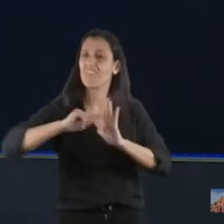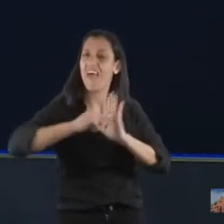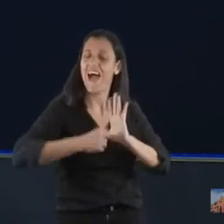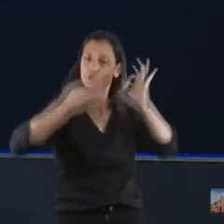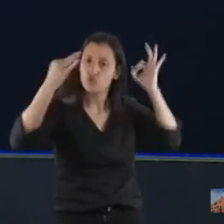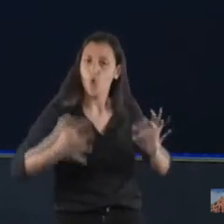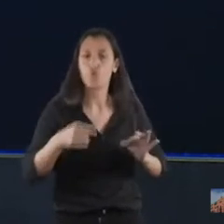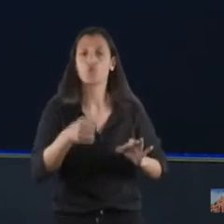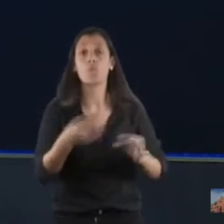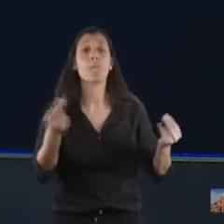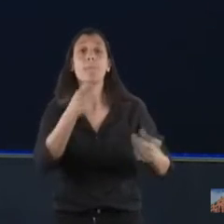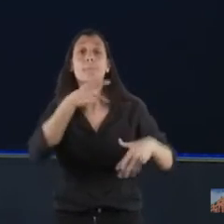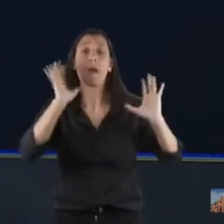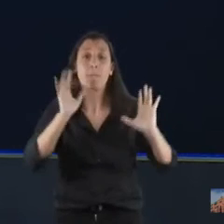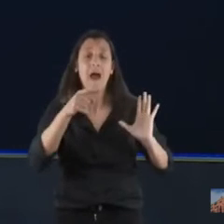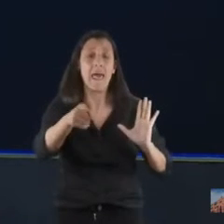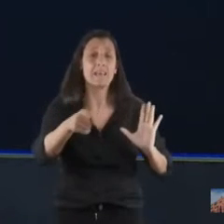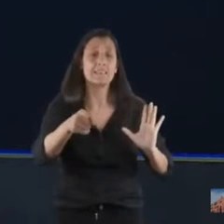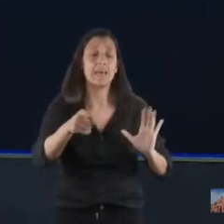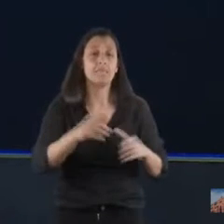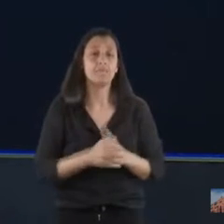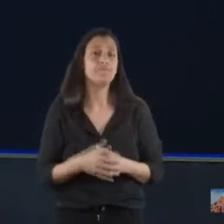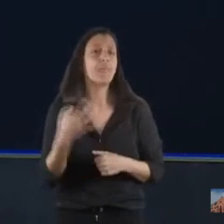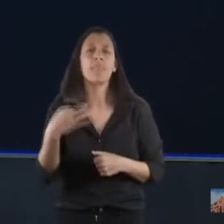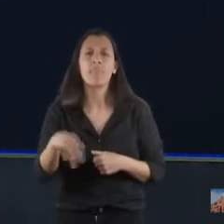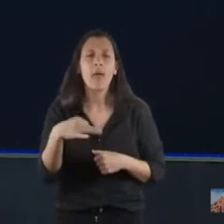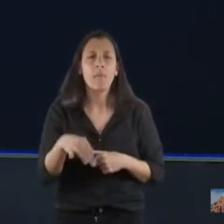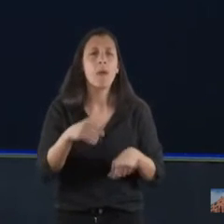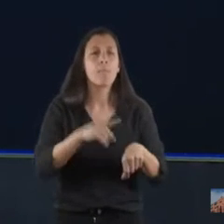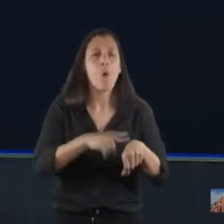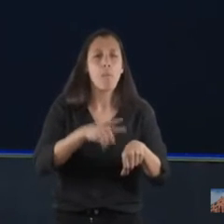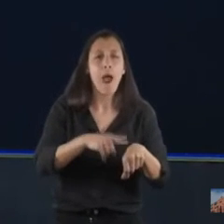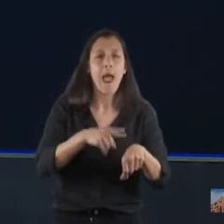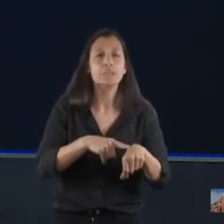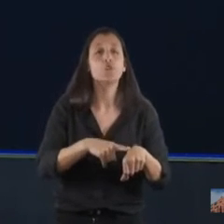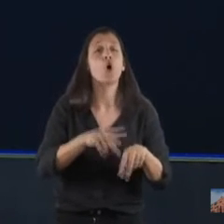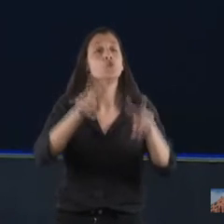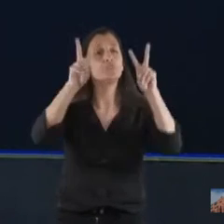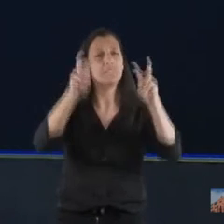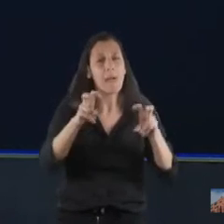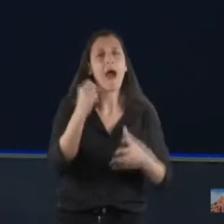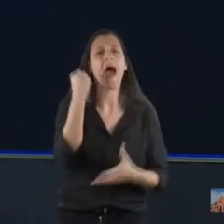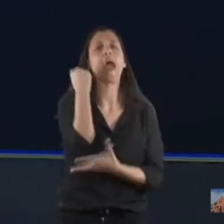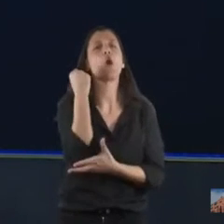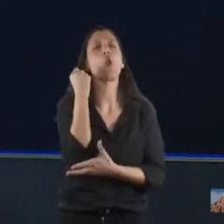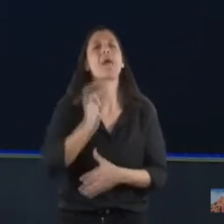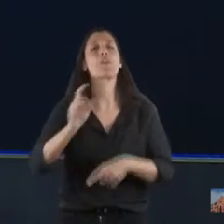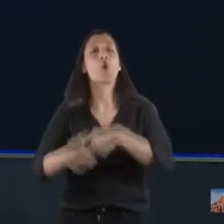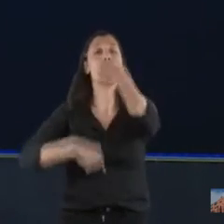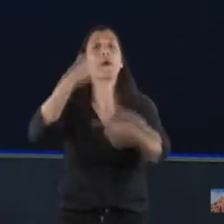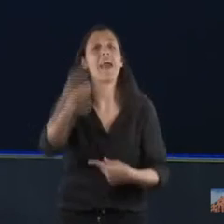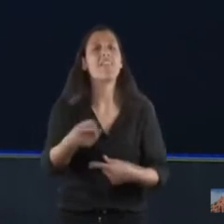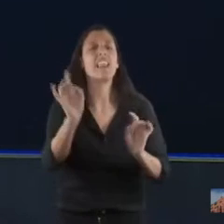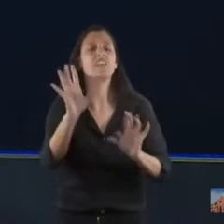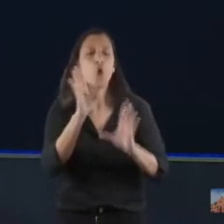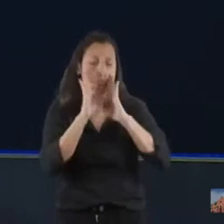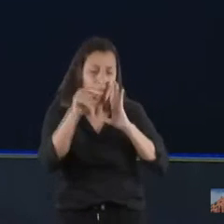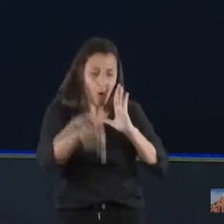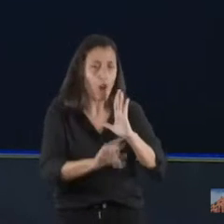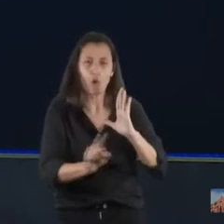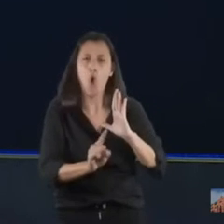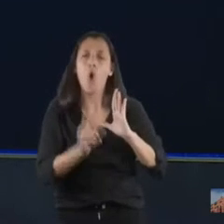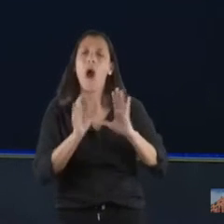me parece que hay que abordarlo con la presentación de la programación macroeconómica para el año que viene no solamente mirando la consultura